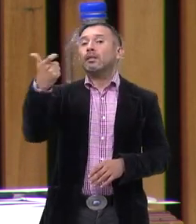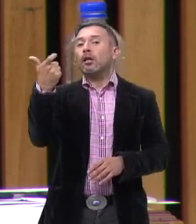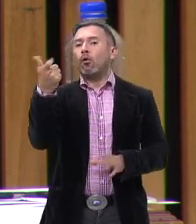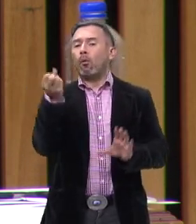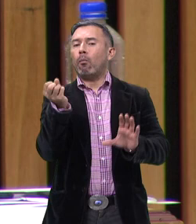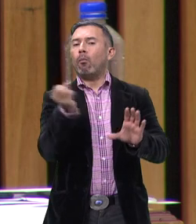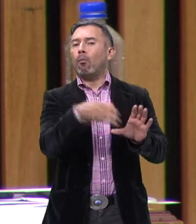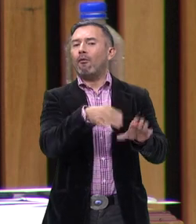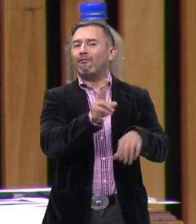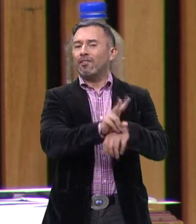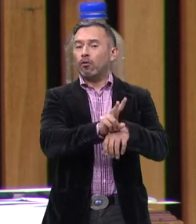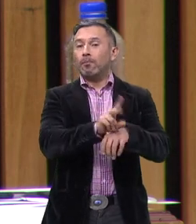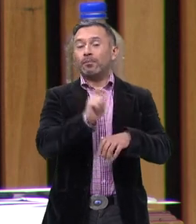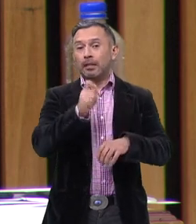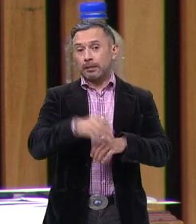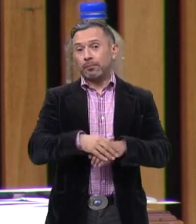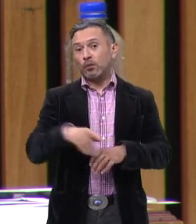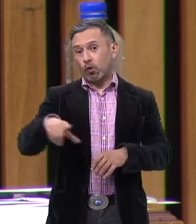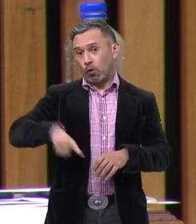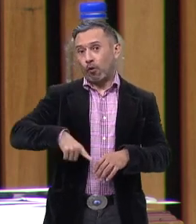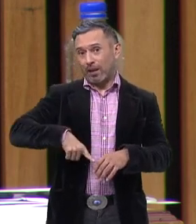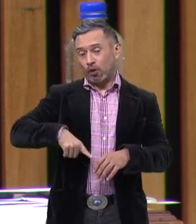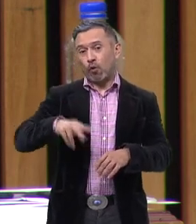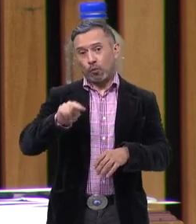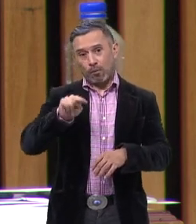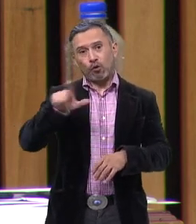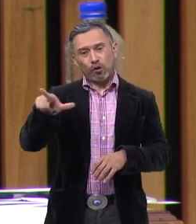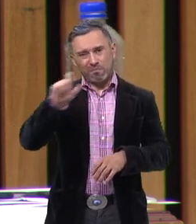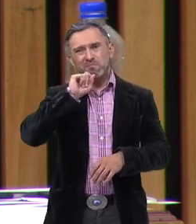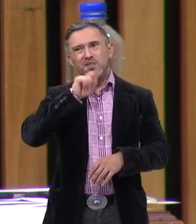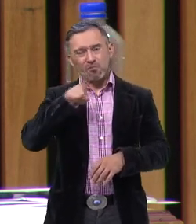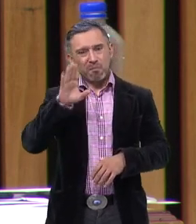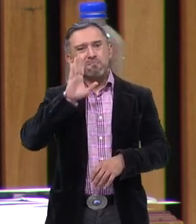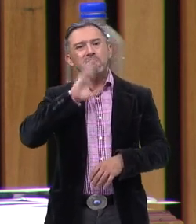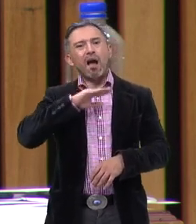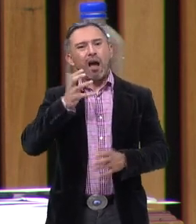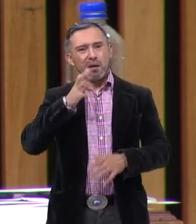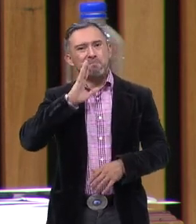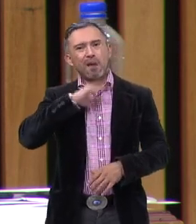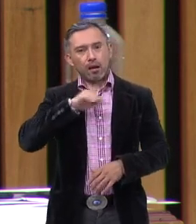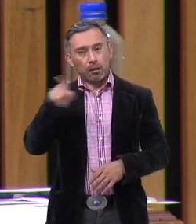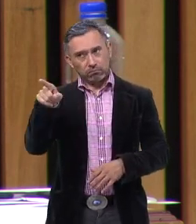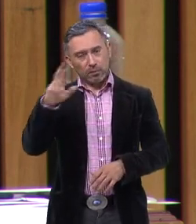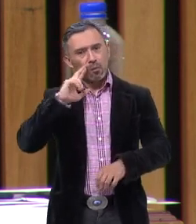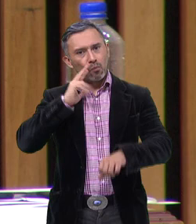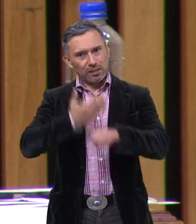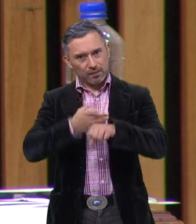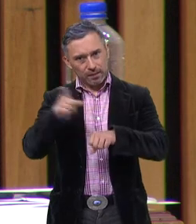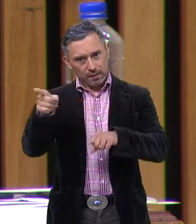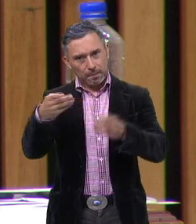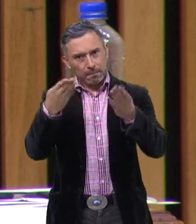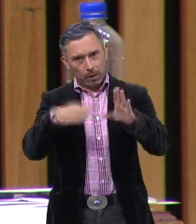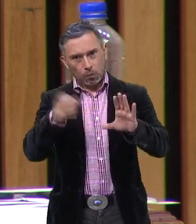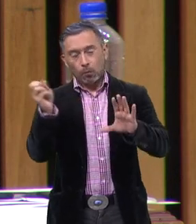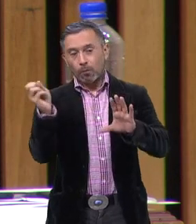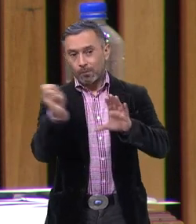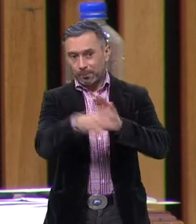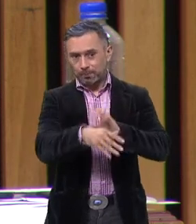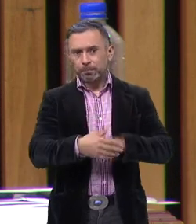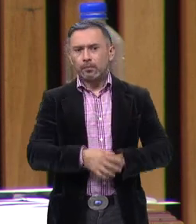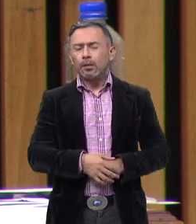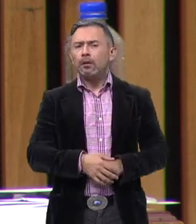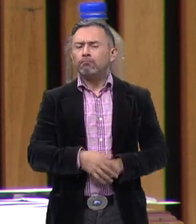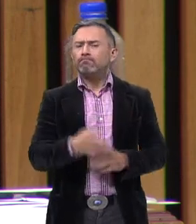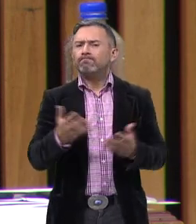incurre el gobierno de Nuevo León porque en efecto es quien hace el depósito Por